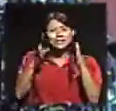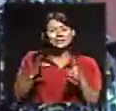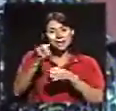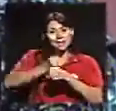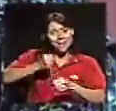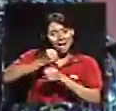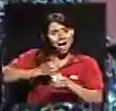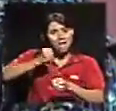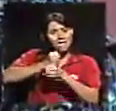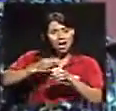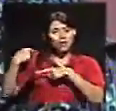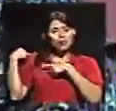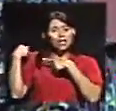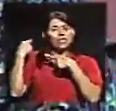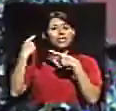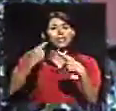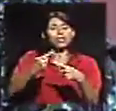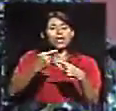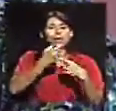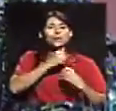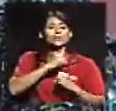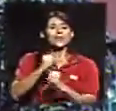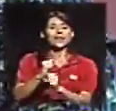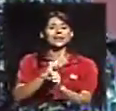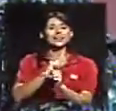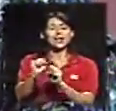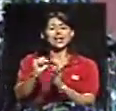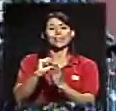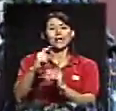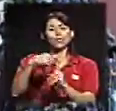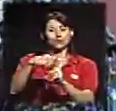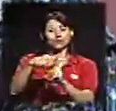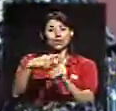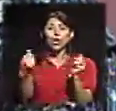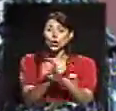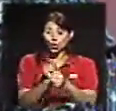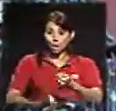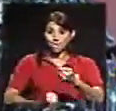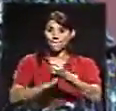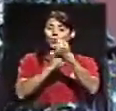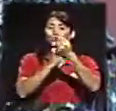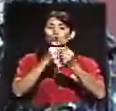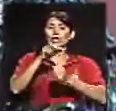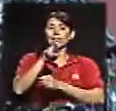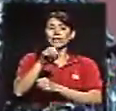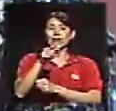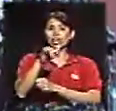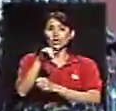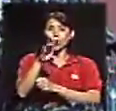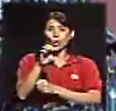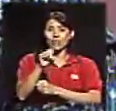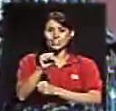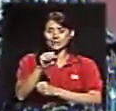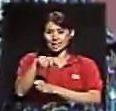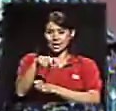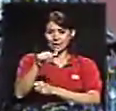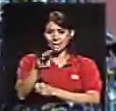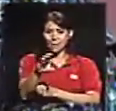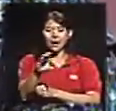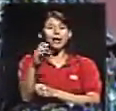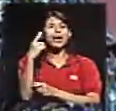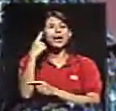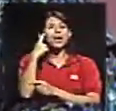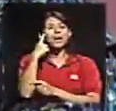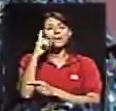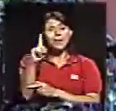que se ha venido realizando en la Municipalidad de Santa Cruz con el apoyo de los regidores del Partido de Acción Ciudadana para salvar